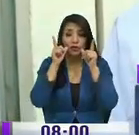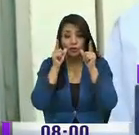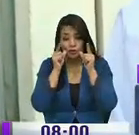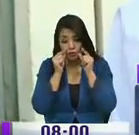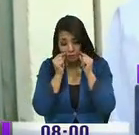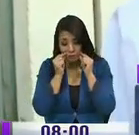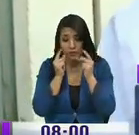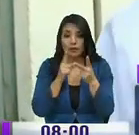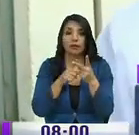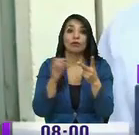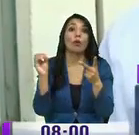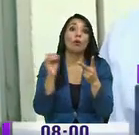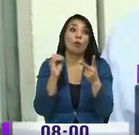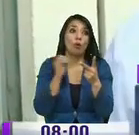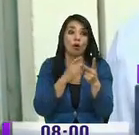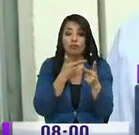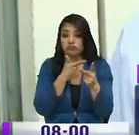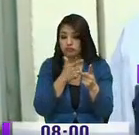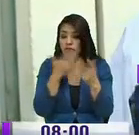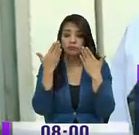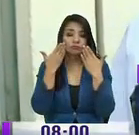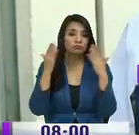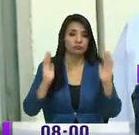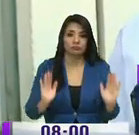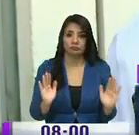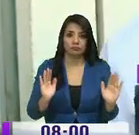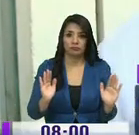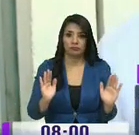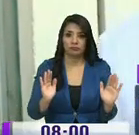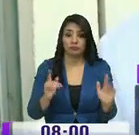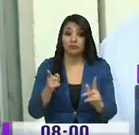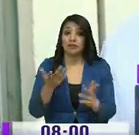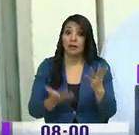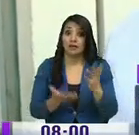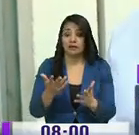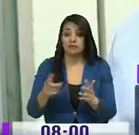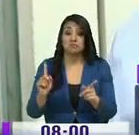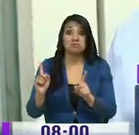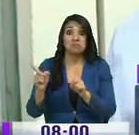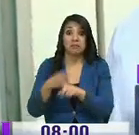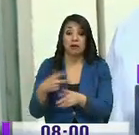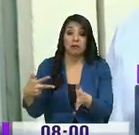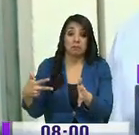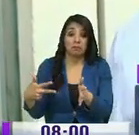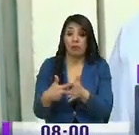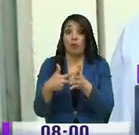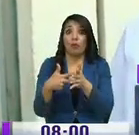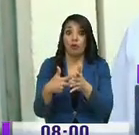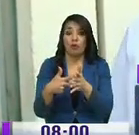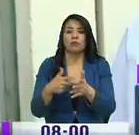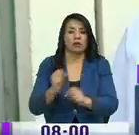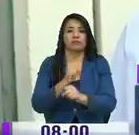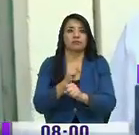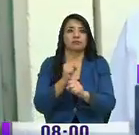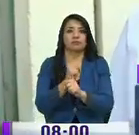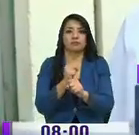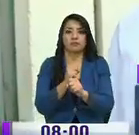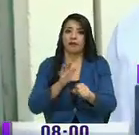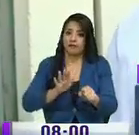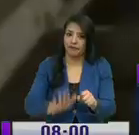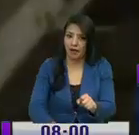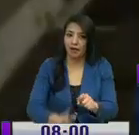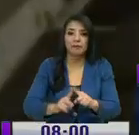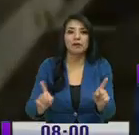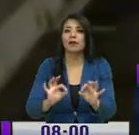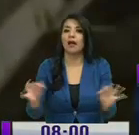alguna sustancia, alguna bebida alcohólica, no se sabe. Porque si es que a uno ya le llega a topar esa vereda, uno salta y reacciona y logra frenar, acá